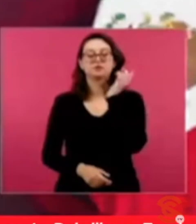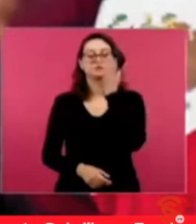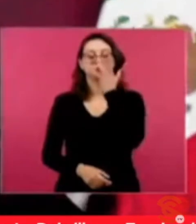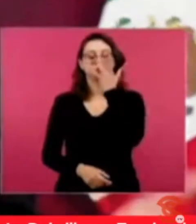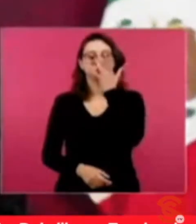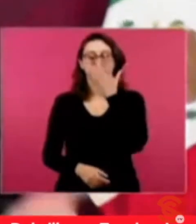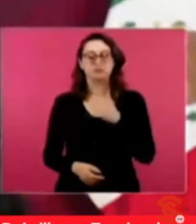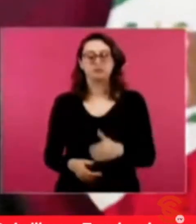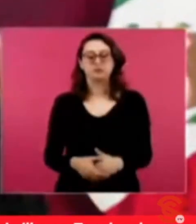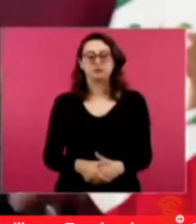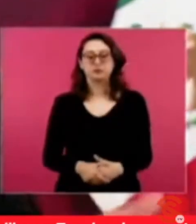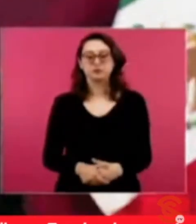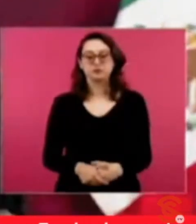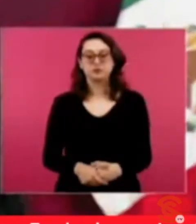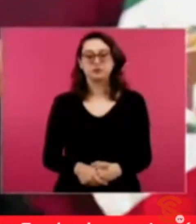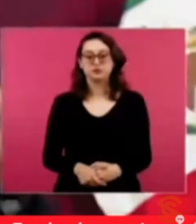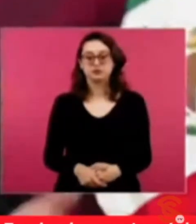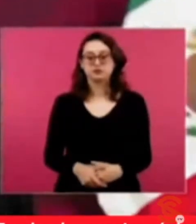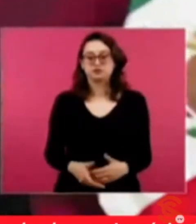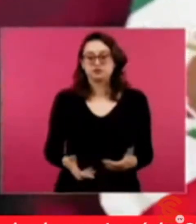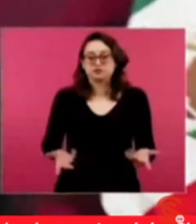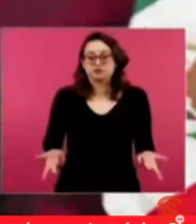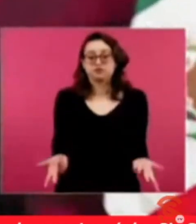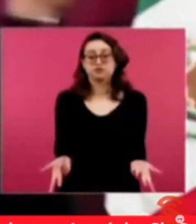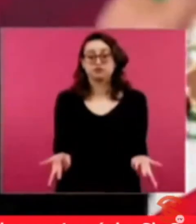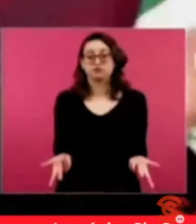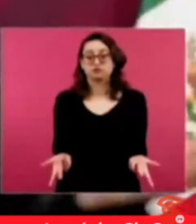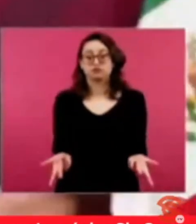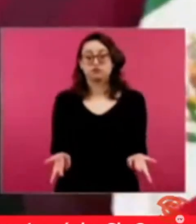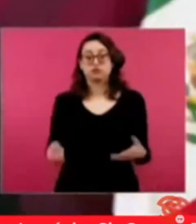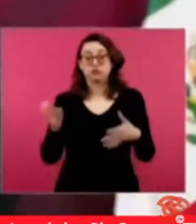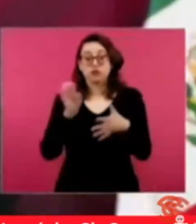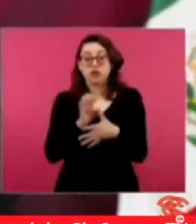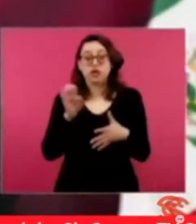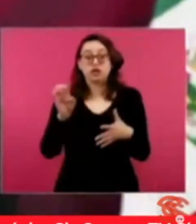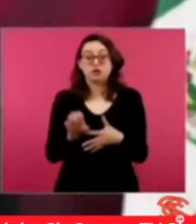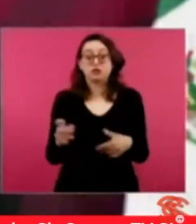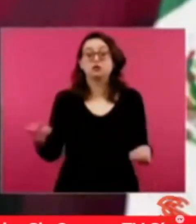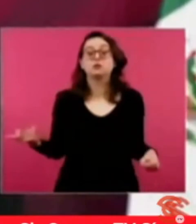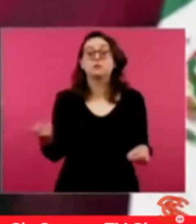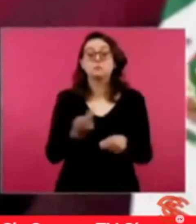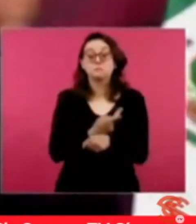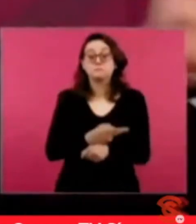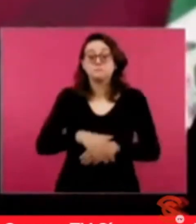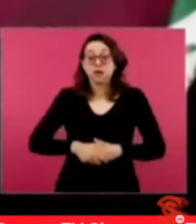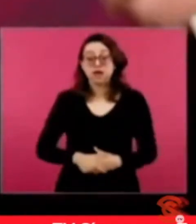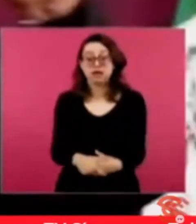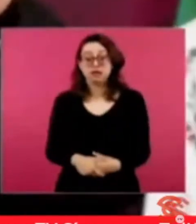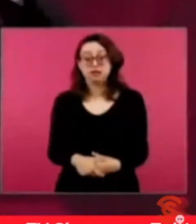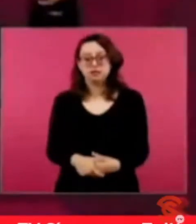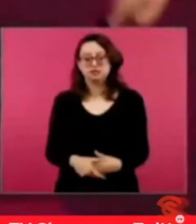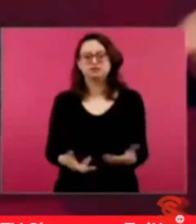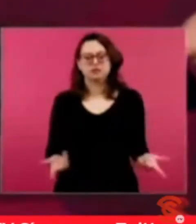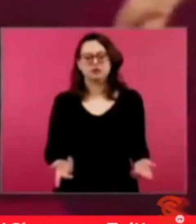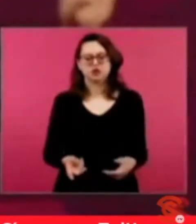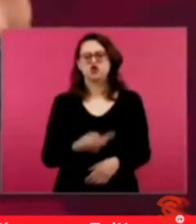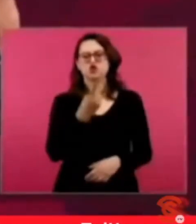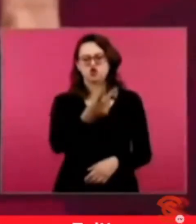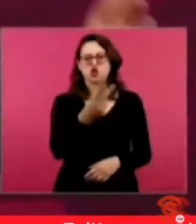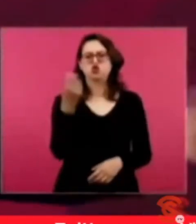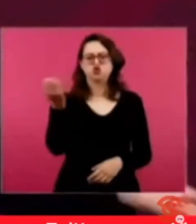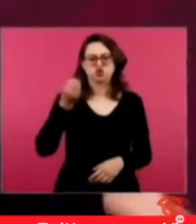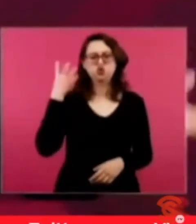¿Qué fue lo que dije entonces? Porque ya las voy a quitar, pero nada más para